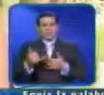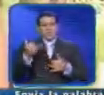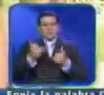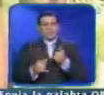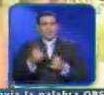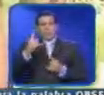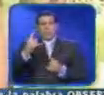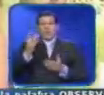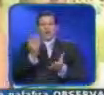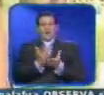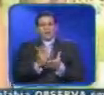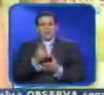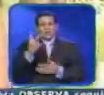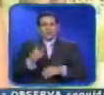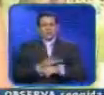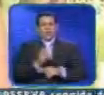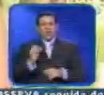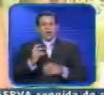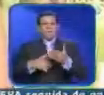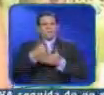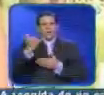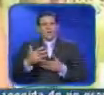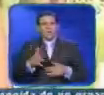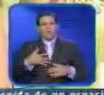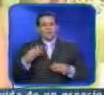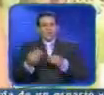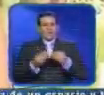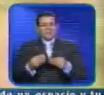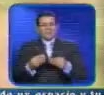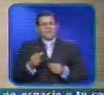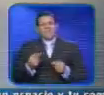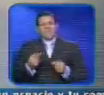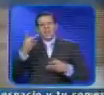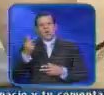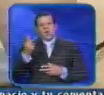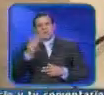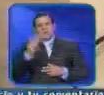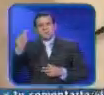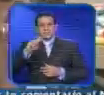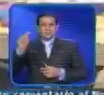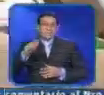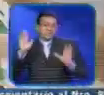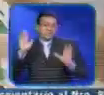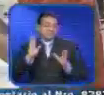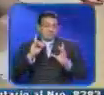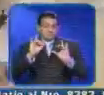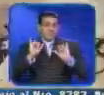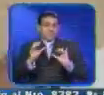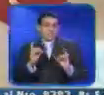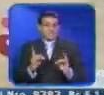una sola clase de 2 horas o proyectos que puedan realizar en varios meses de trabajo.